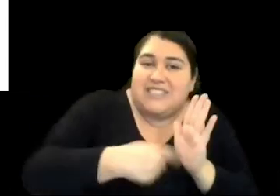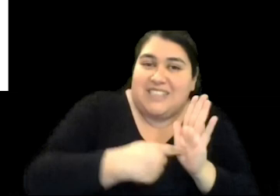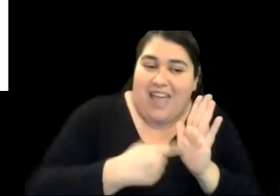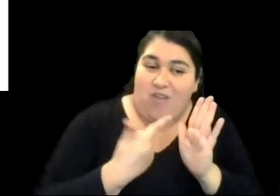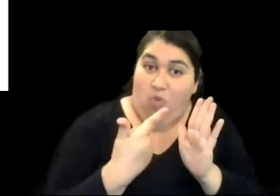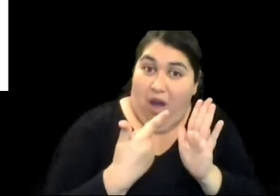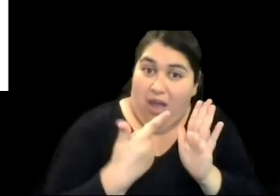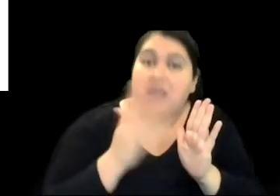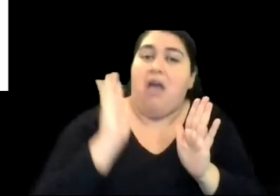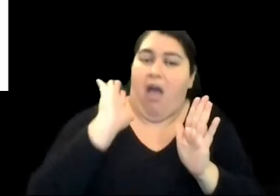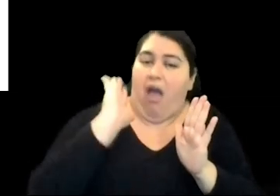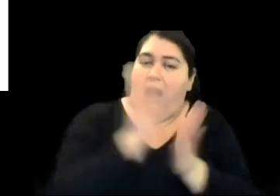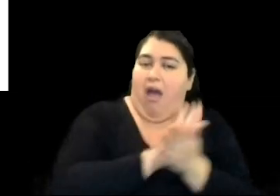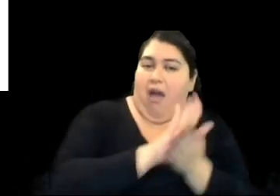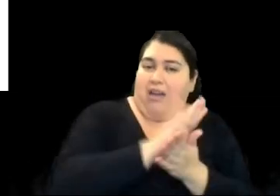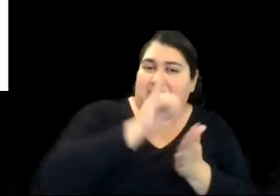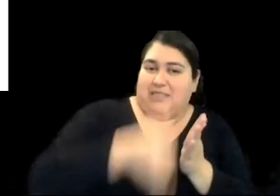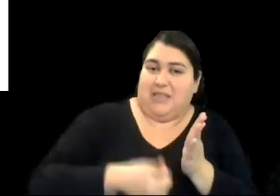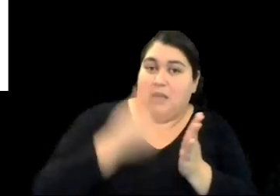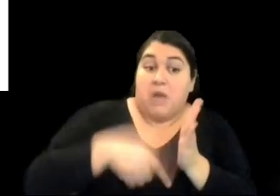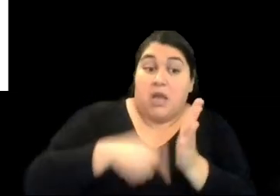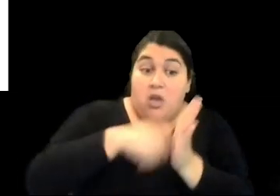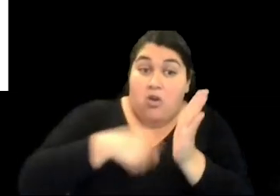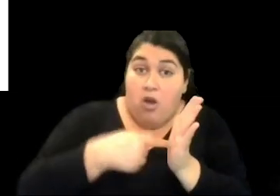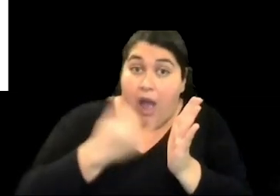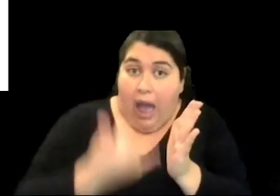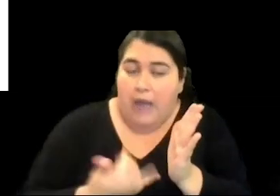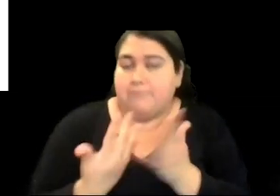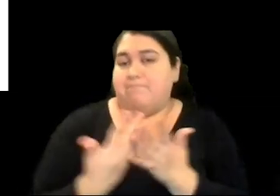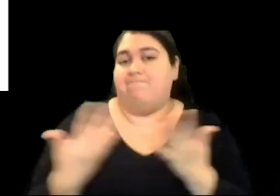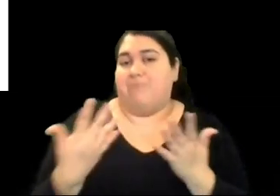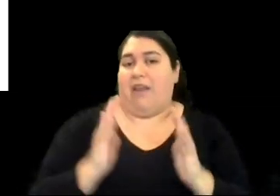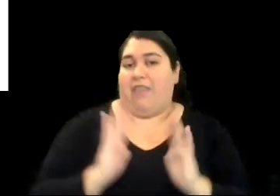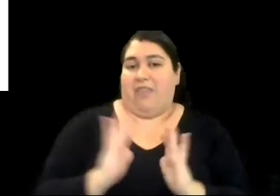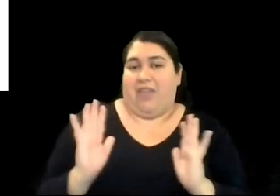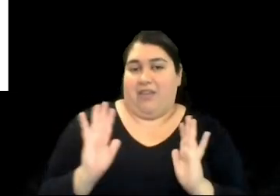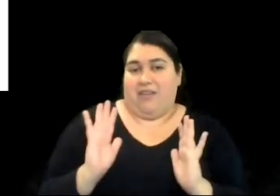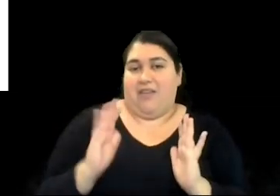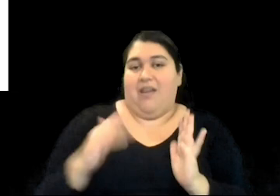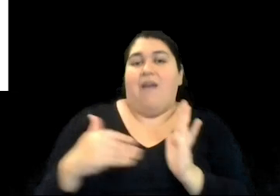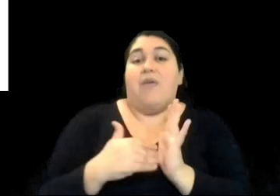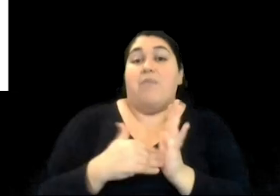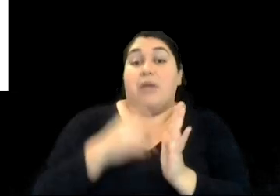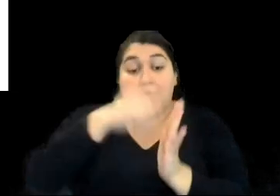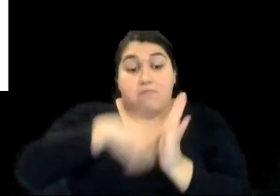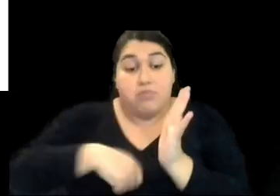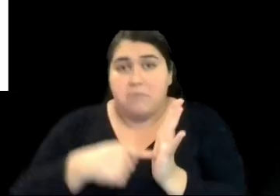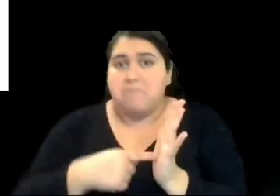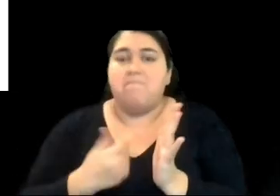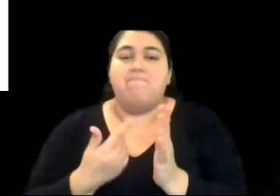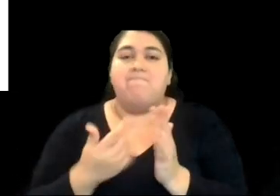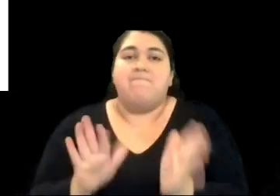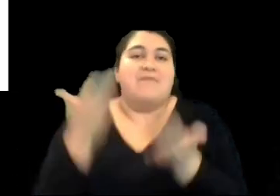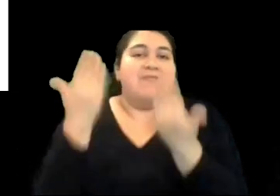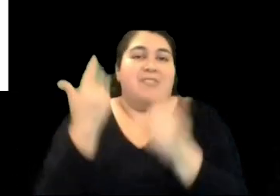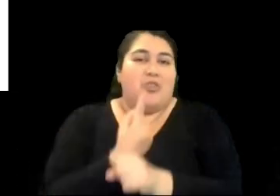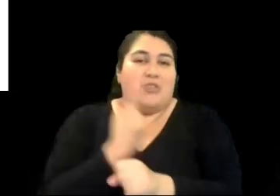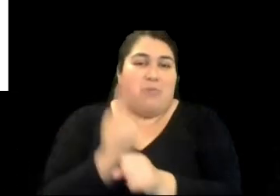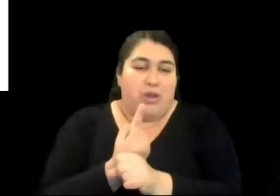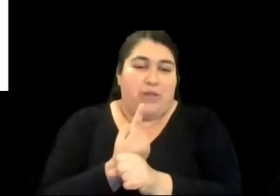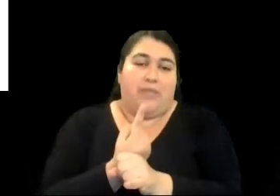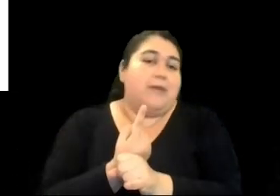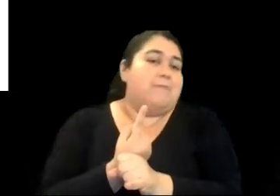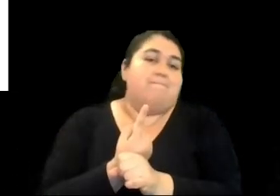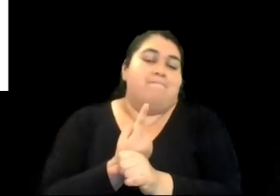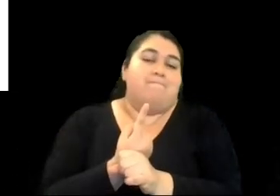ingresar en esta obligación, en este régimen, son las que están firmes, las que ya no pueden obtener condonación. Entonces, obligaciones vencidas